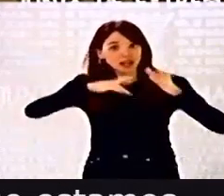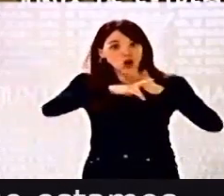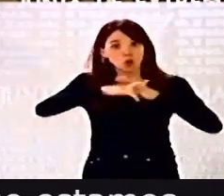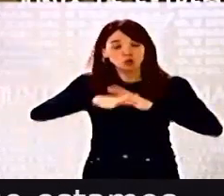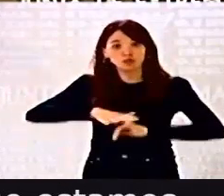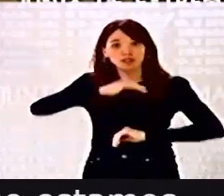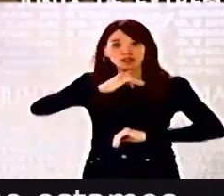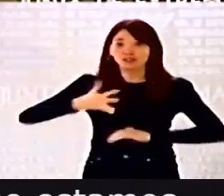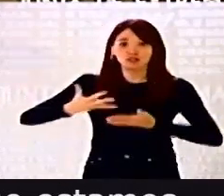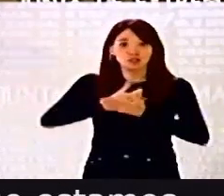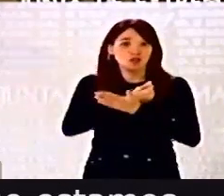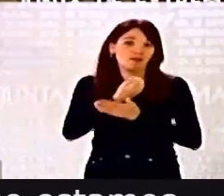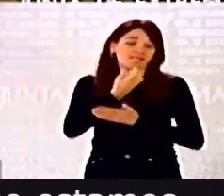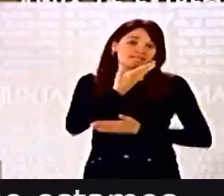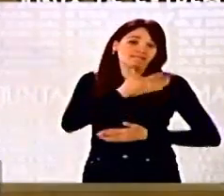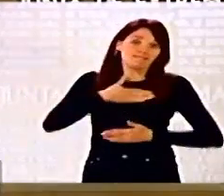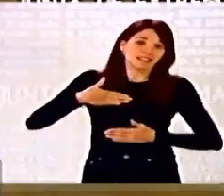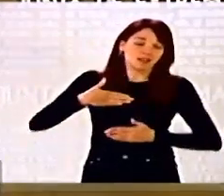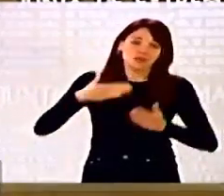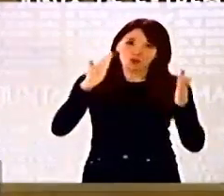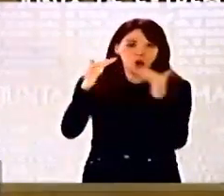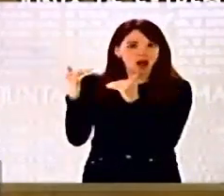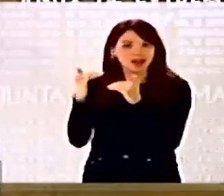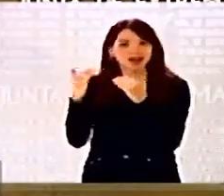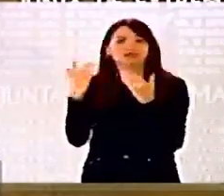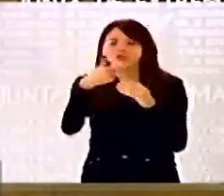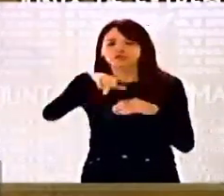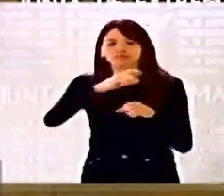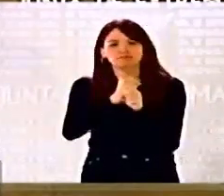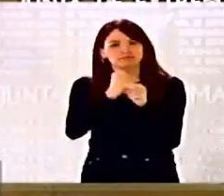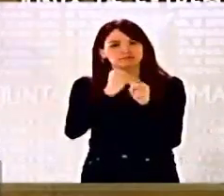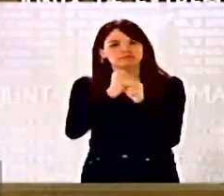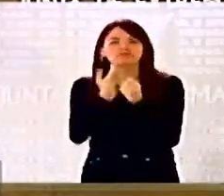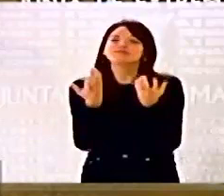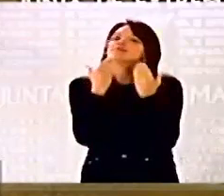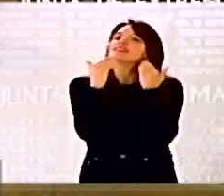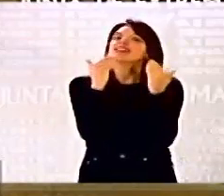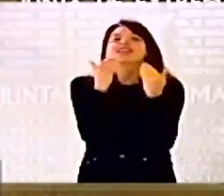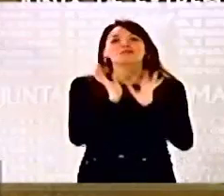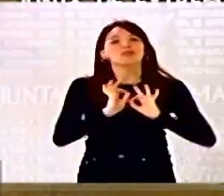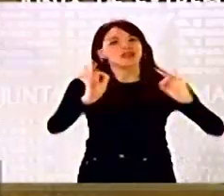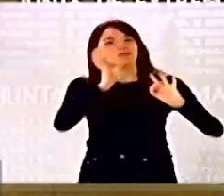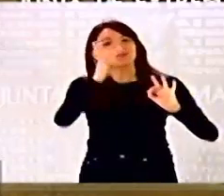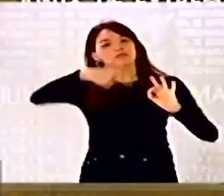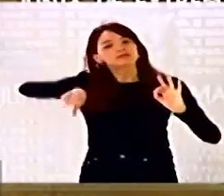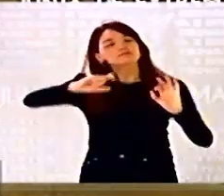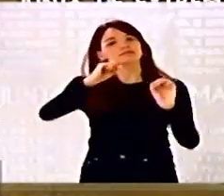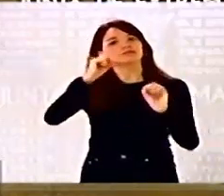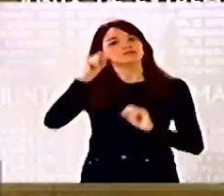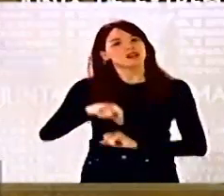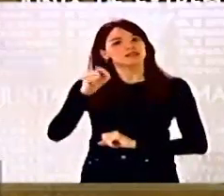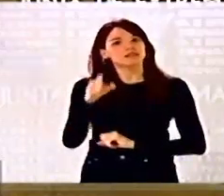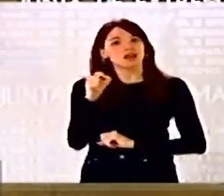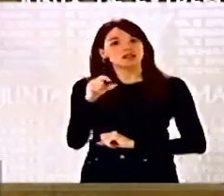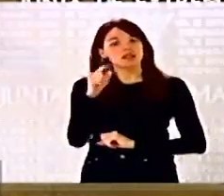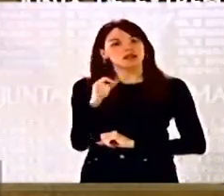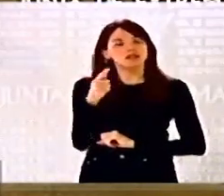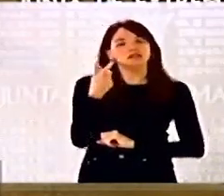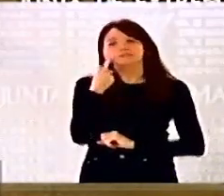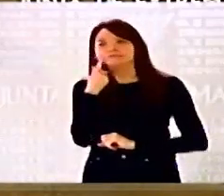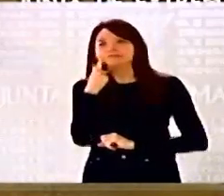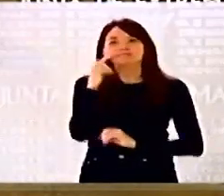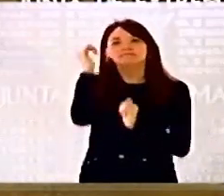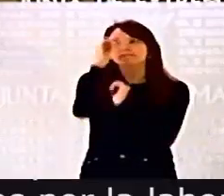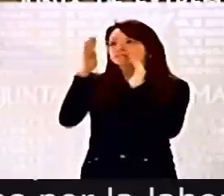que se desearía. Así que un agradecimiento muy especial a vosotros y a vosotras por la labor y por estar permanentemente al pie del cañón